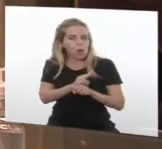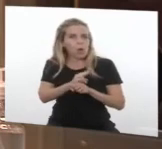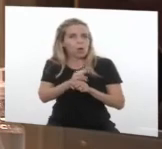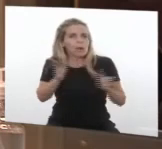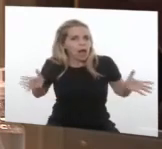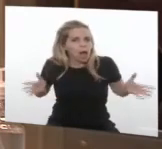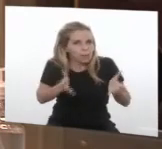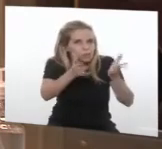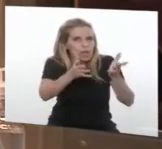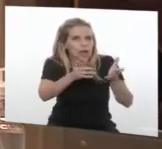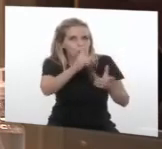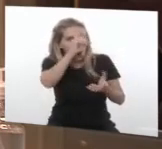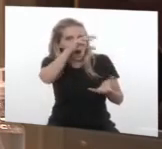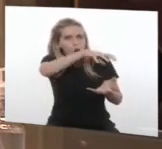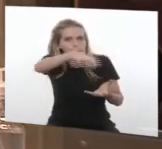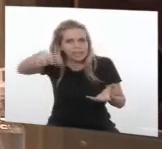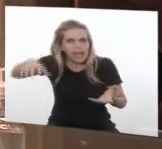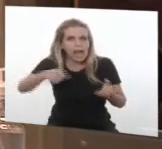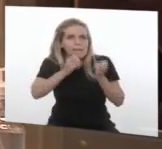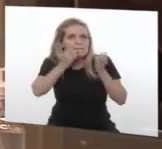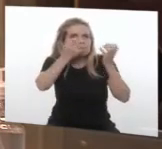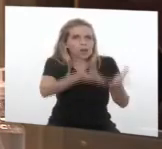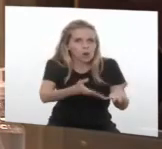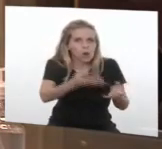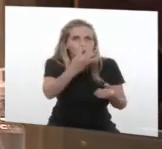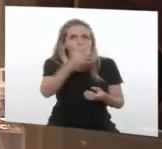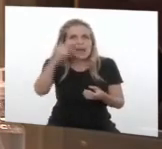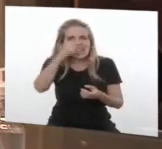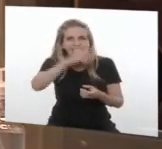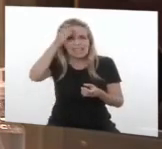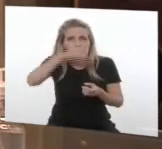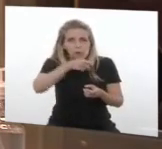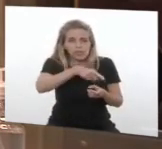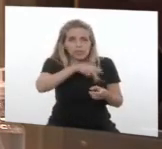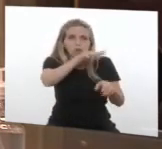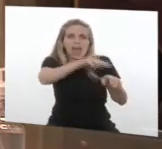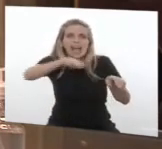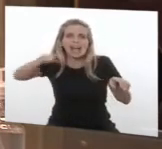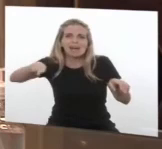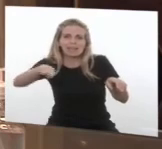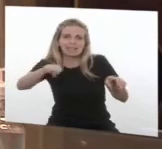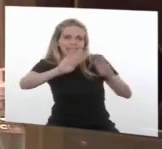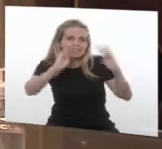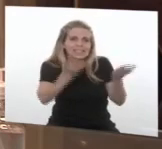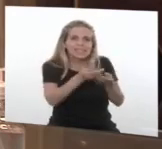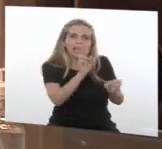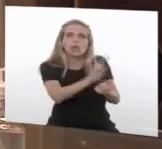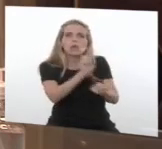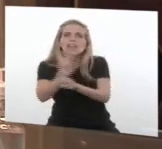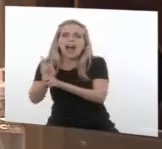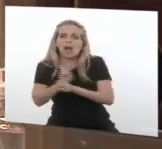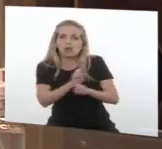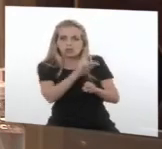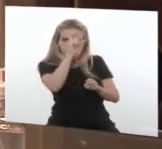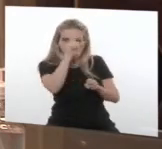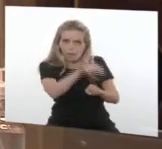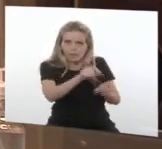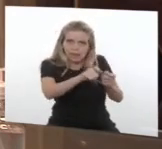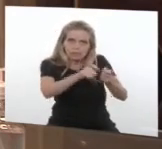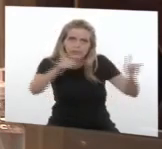ustedes hacen las cosas bien, no va a haber necesidad de hacer ninguna restricción a